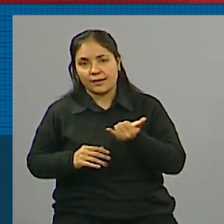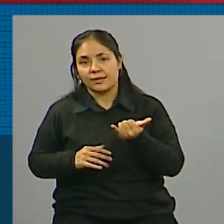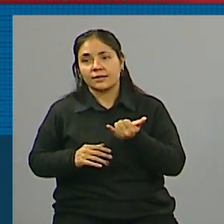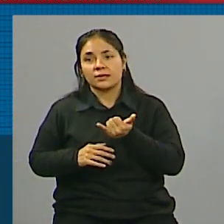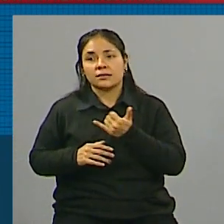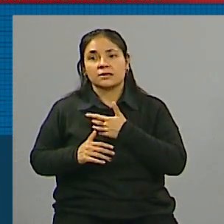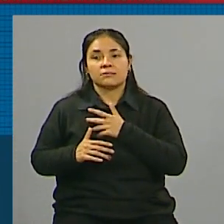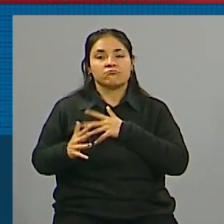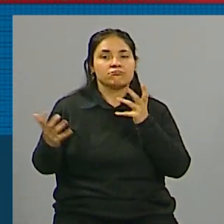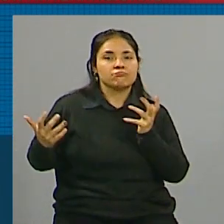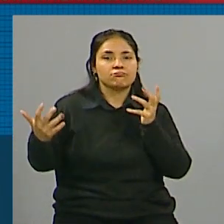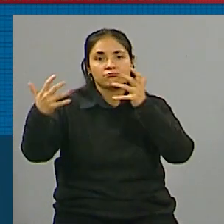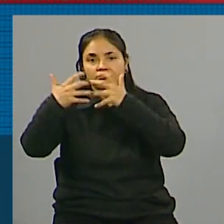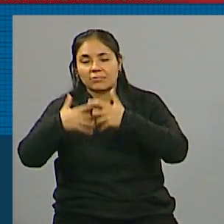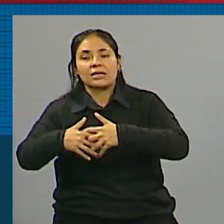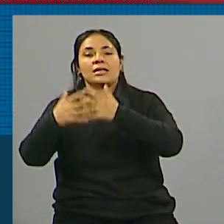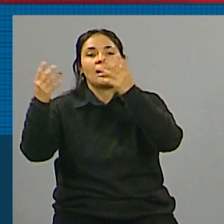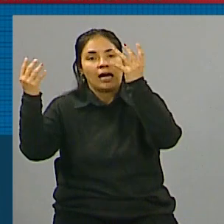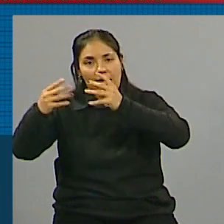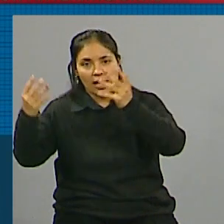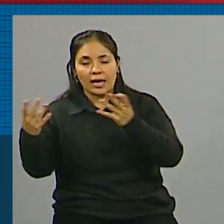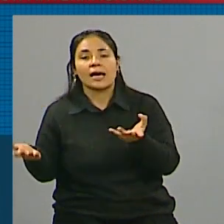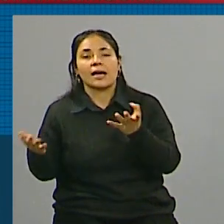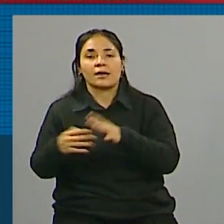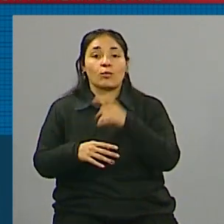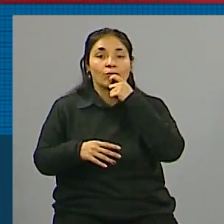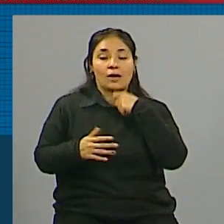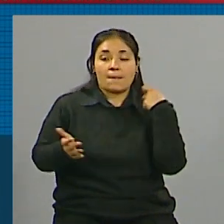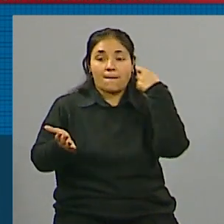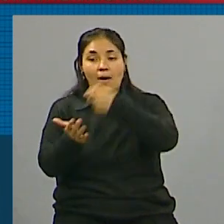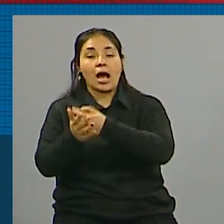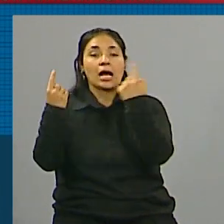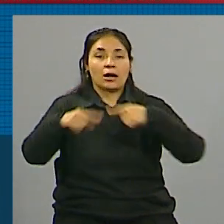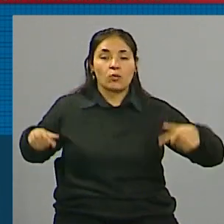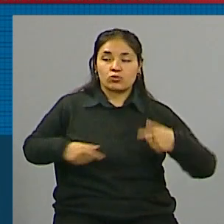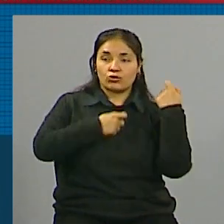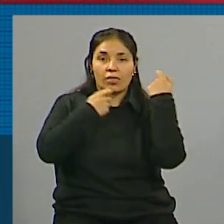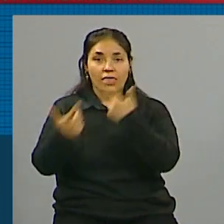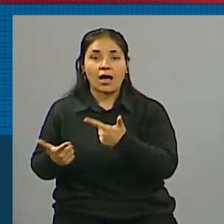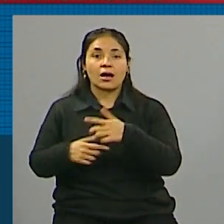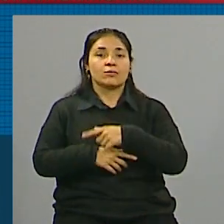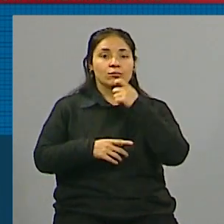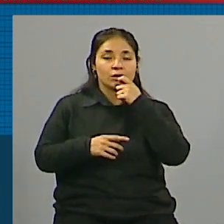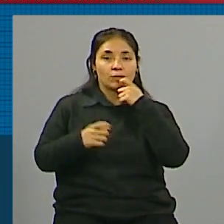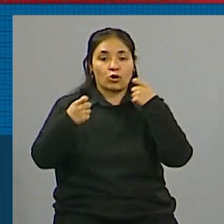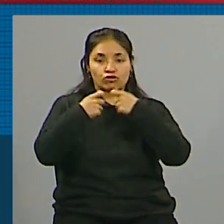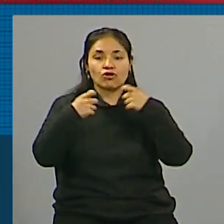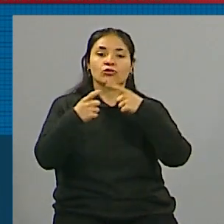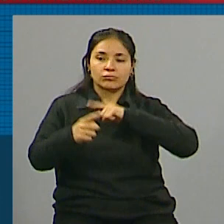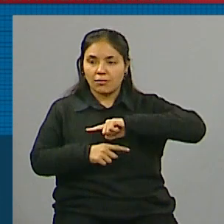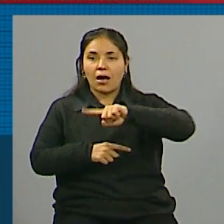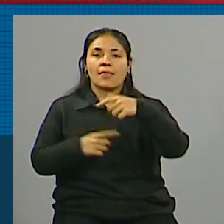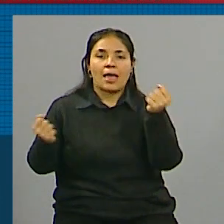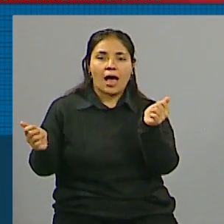muy compenetrado con lo que es el conflicto a la hora de financiar, de brindar recursos, de exhortar a socios para que acompañen la posición